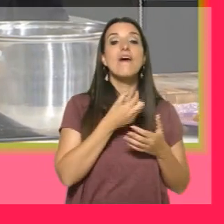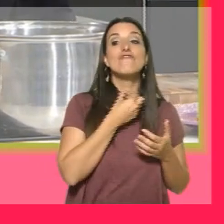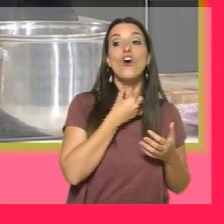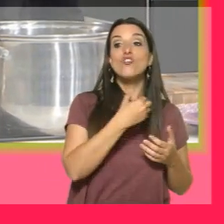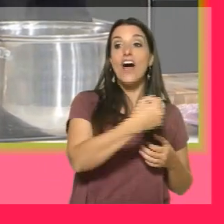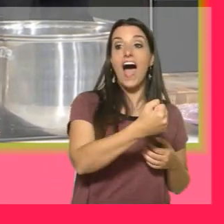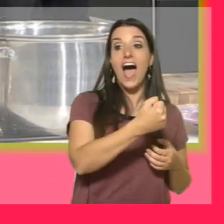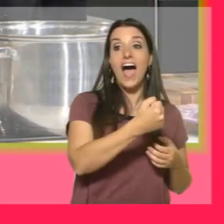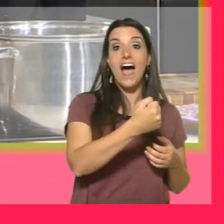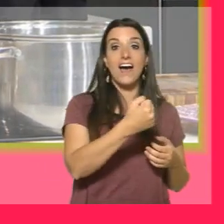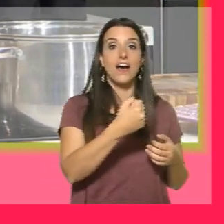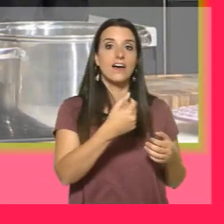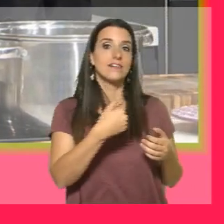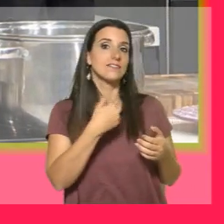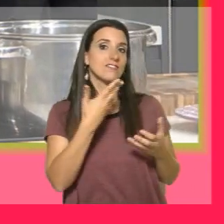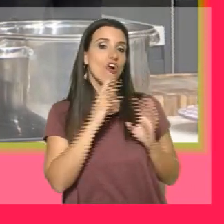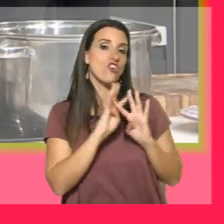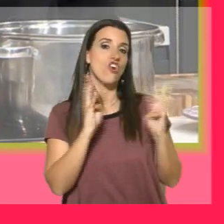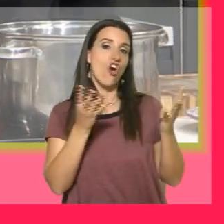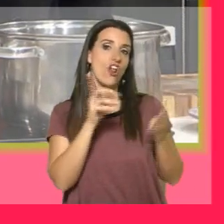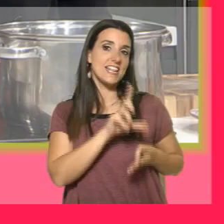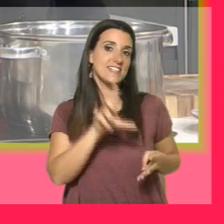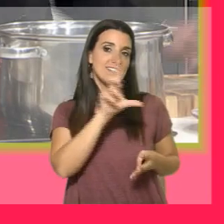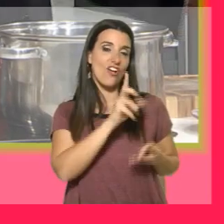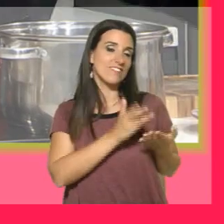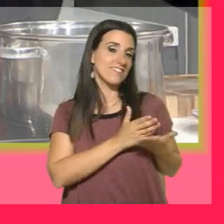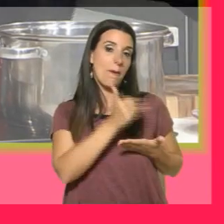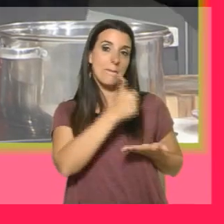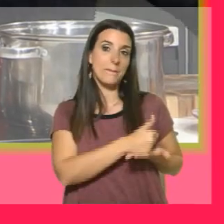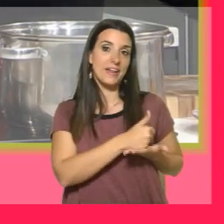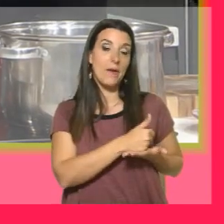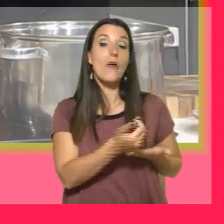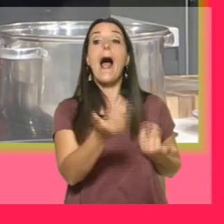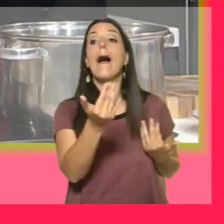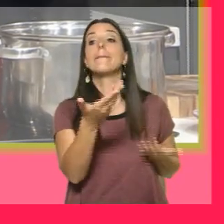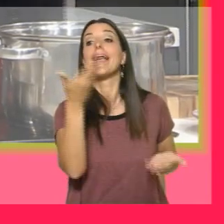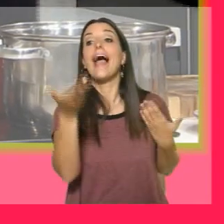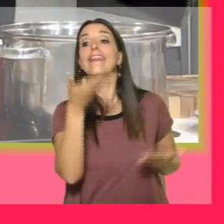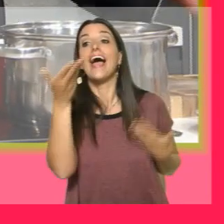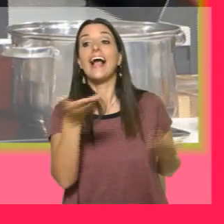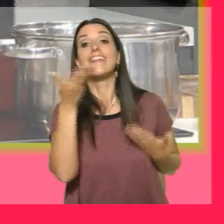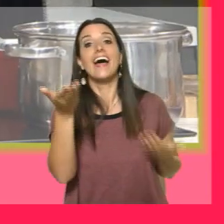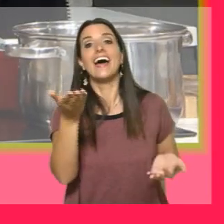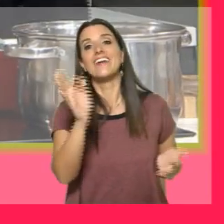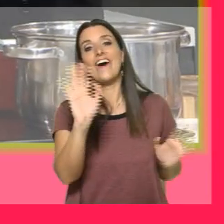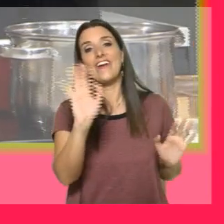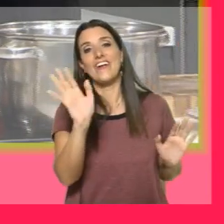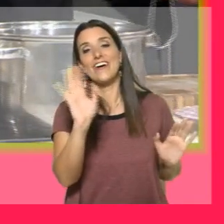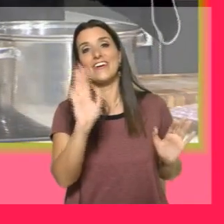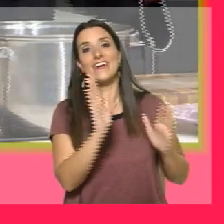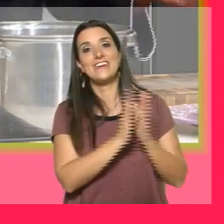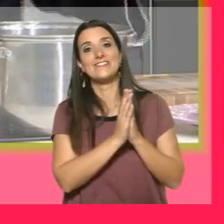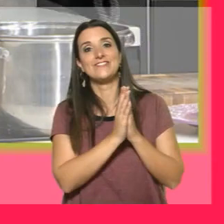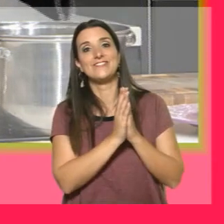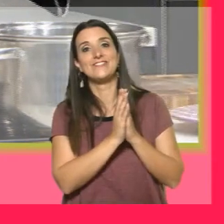escuela? Yo fui por parte del coro también del liceo. Bueno, que se claro, ya que estamos, no, podés cantar algo para toda la